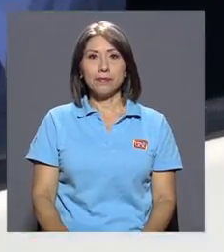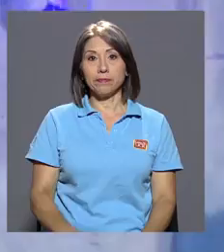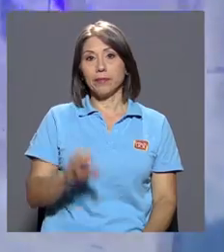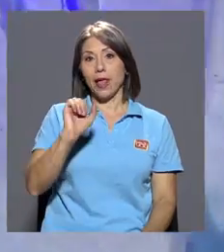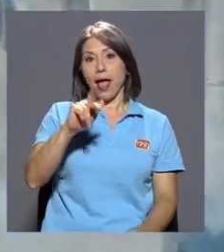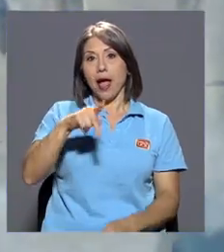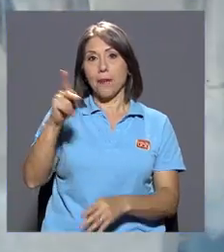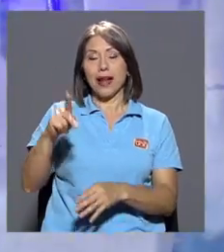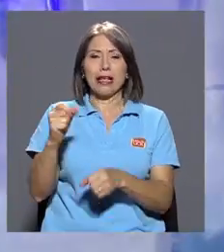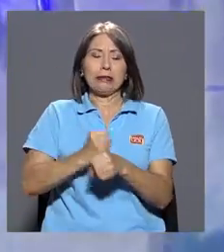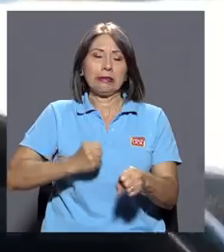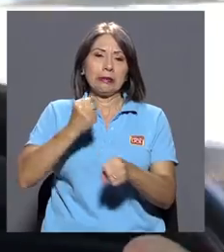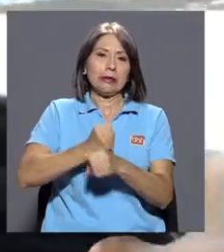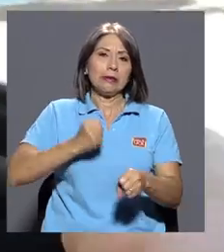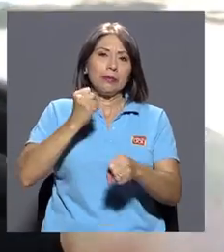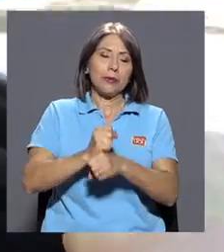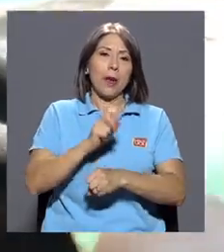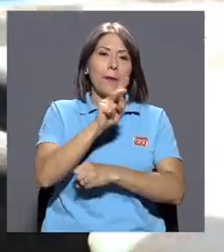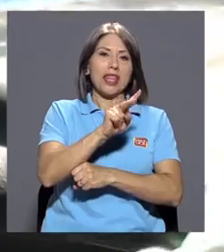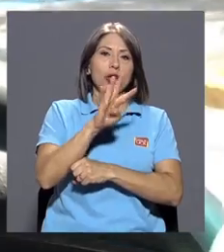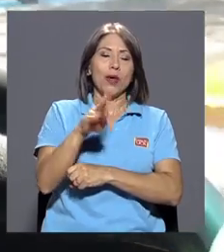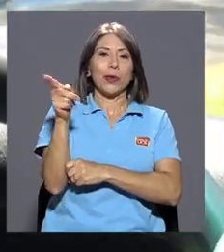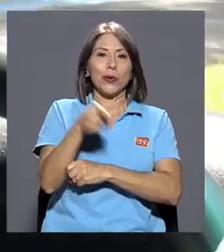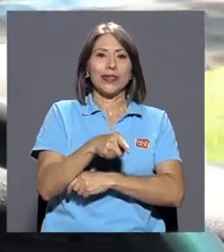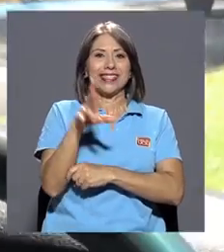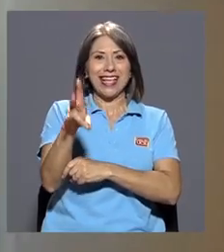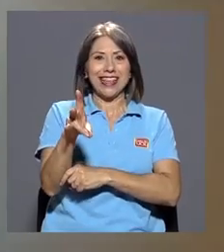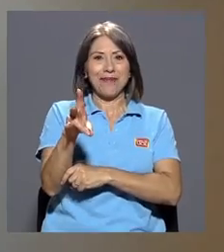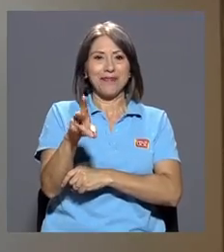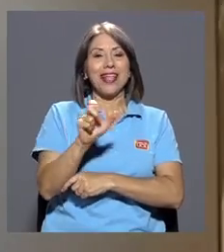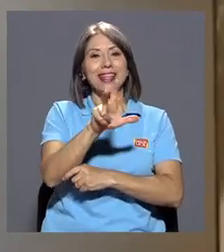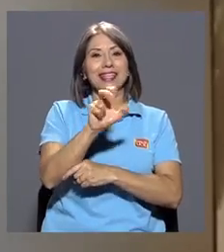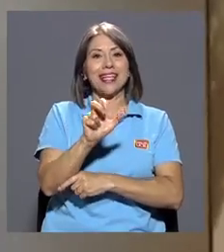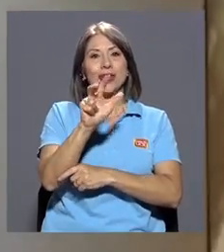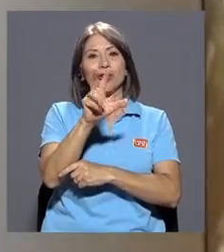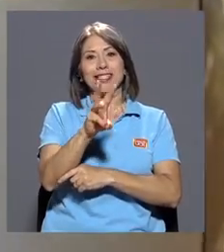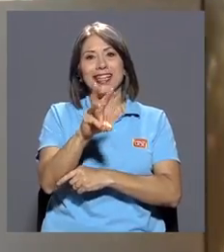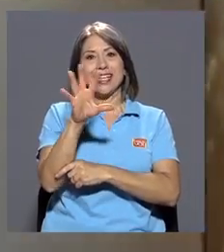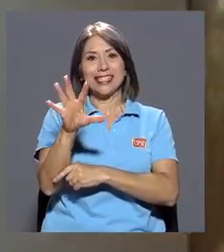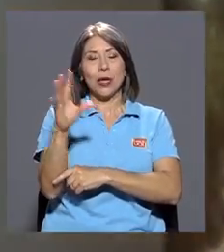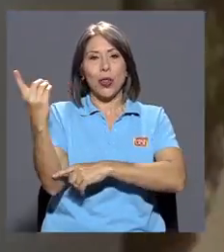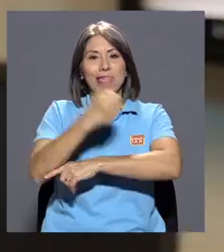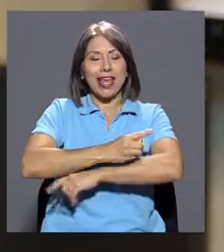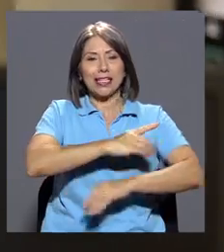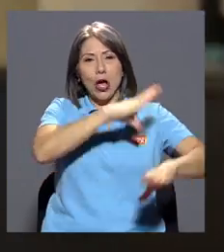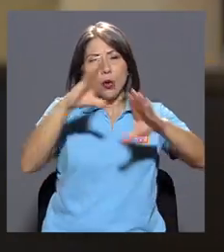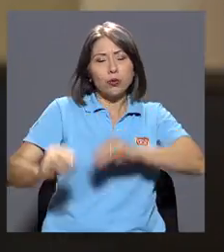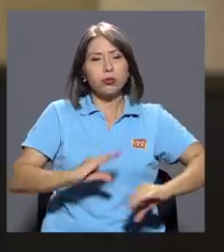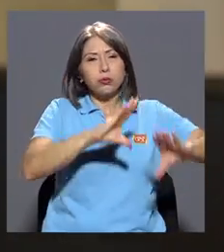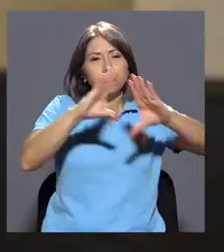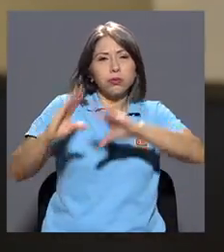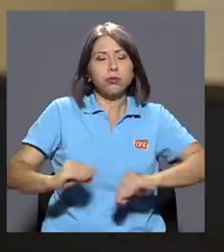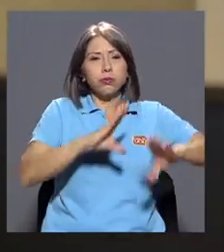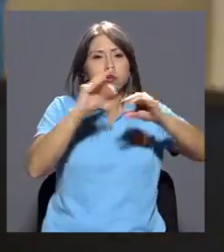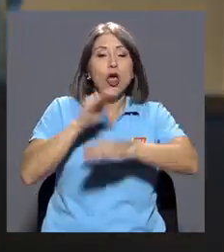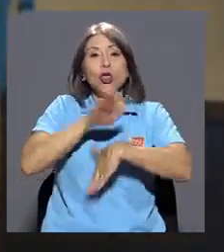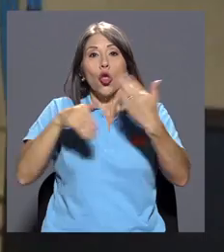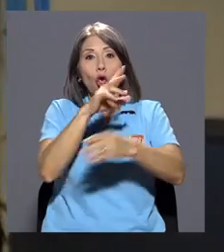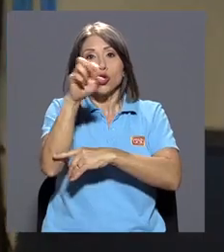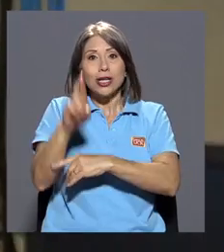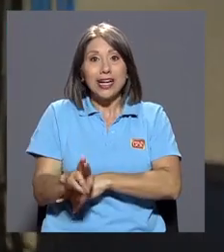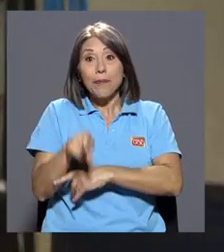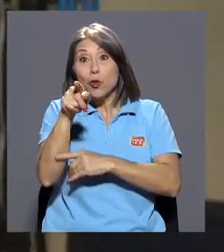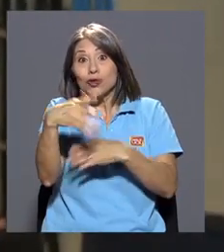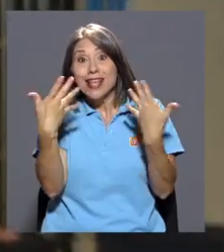La aplicación funciona 24/7 los 365 días del año en todo el territorio nacional. Una vez que usted reporte su